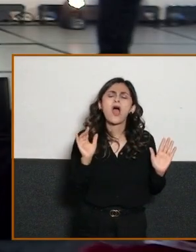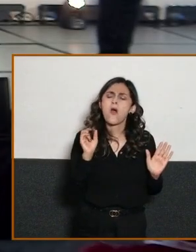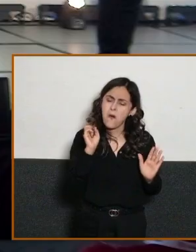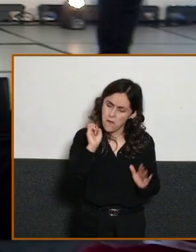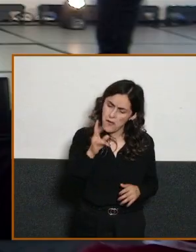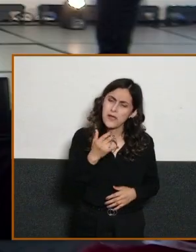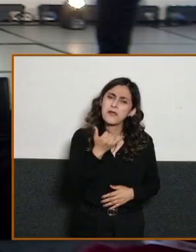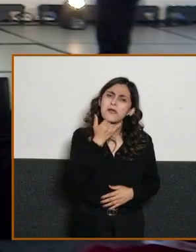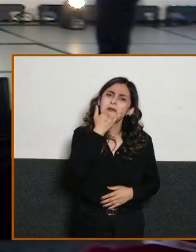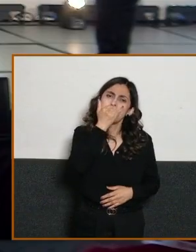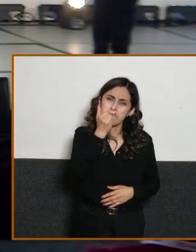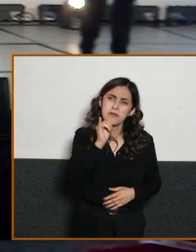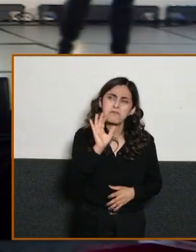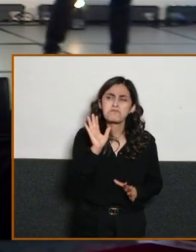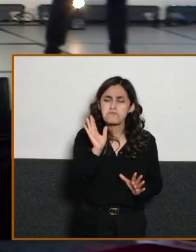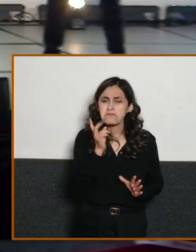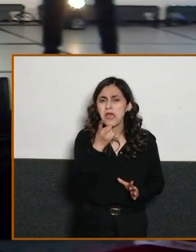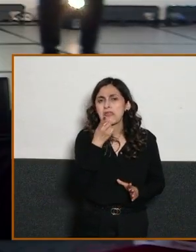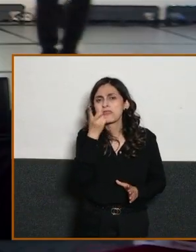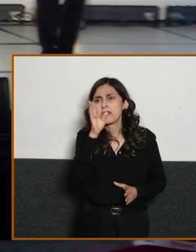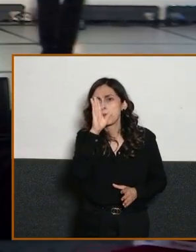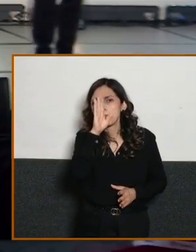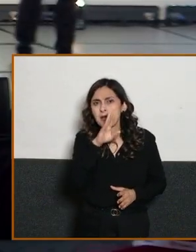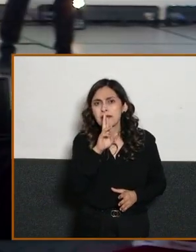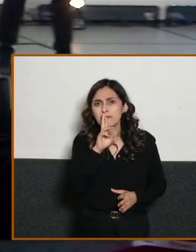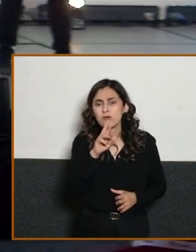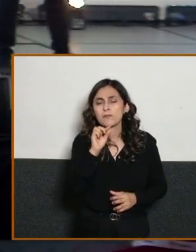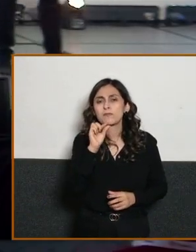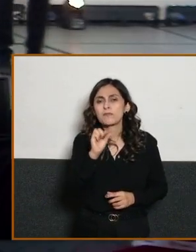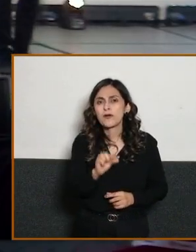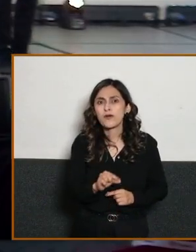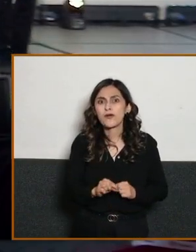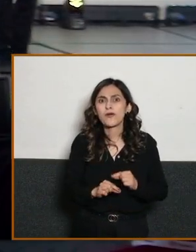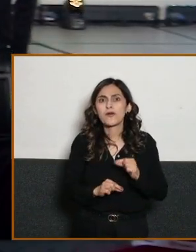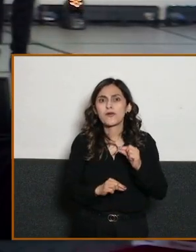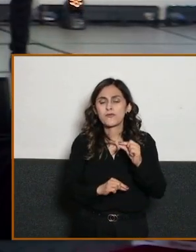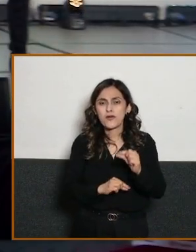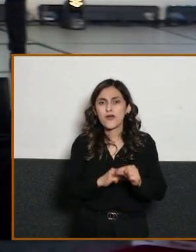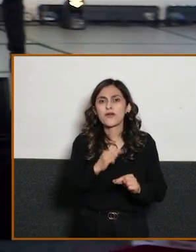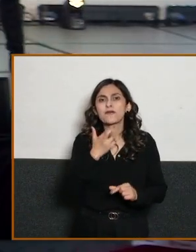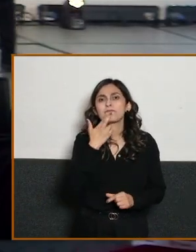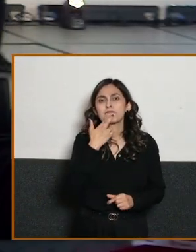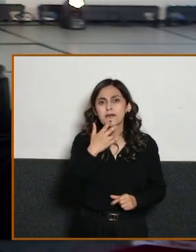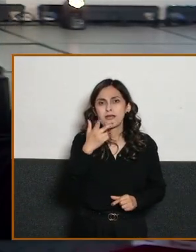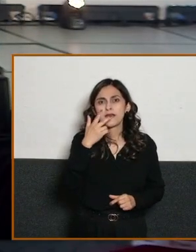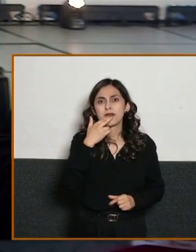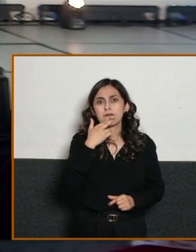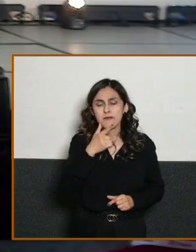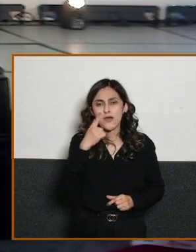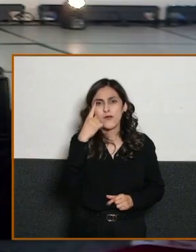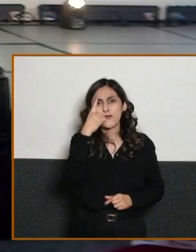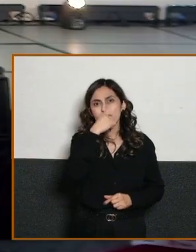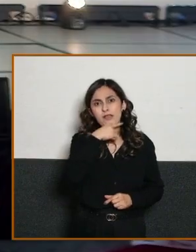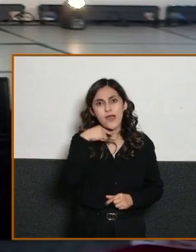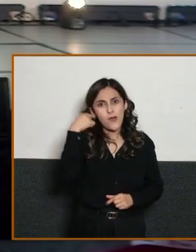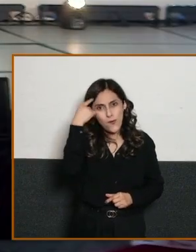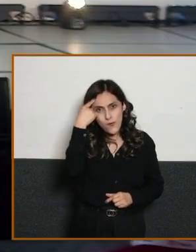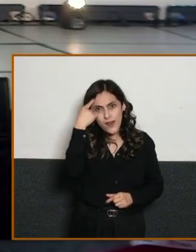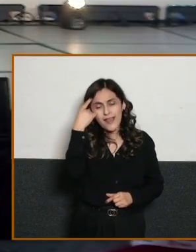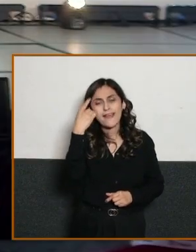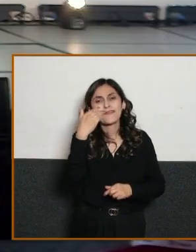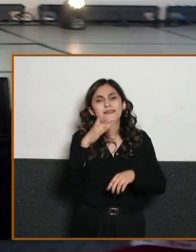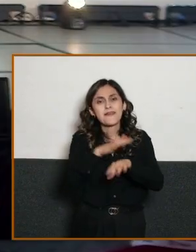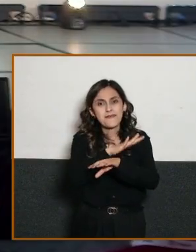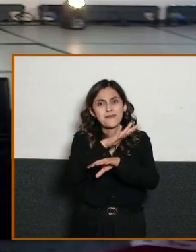dije una tontería, ok, pero voy mejorando cada minuto, cada hora. Y me empiezo a equivocar menos, y me empiezo a